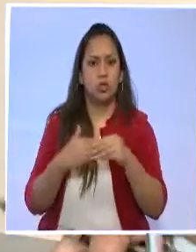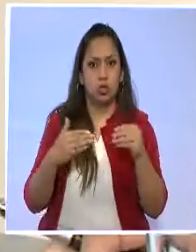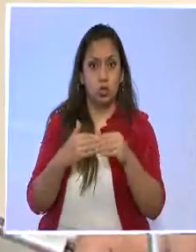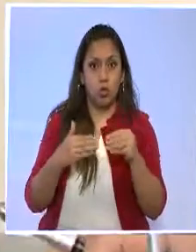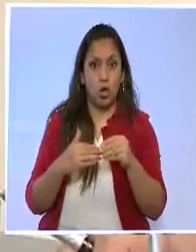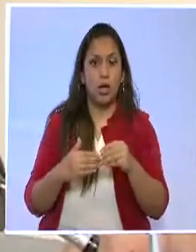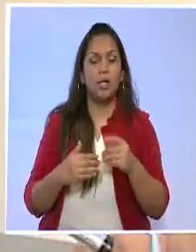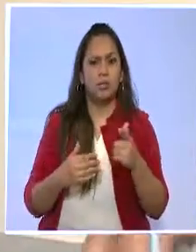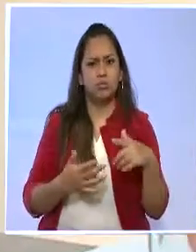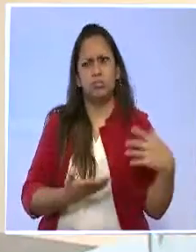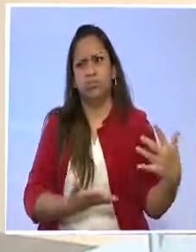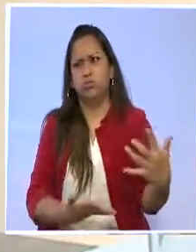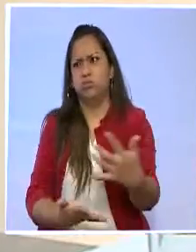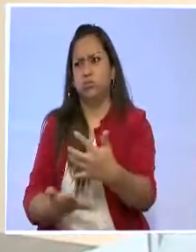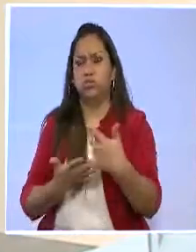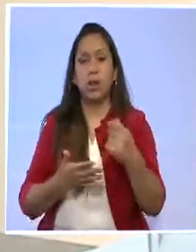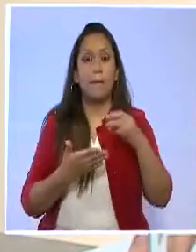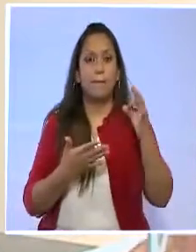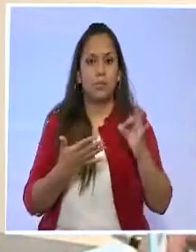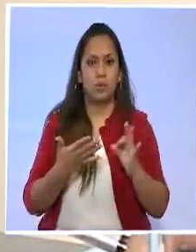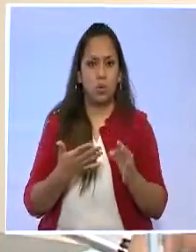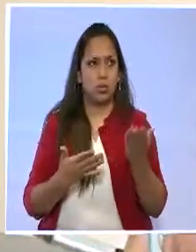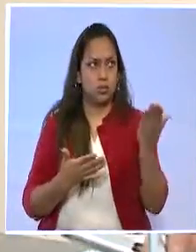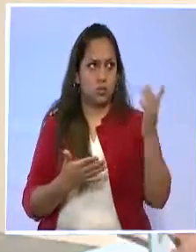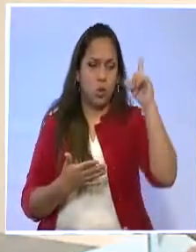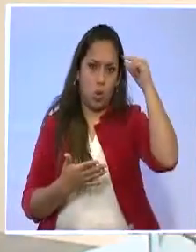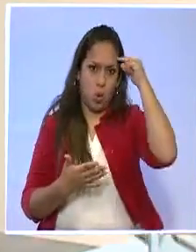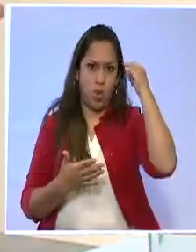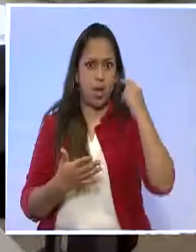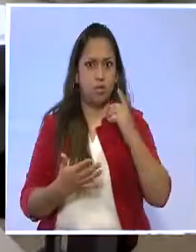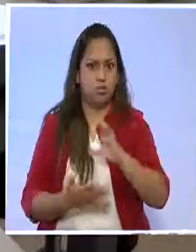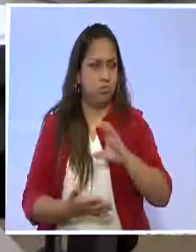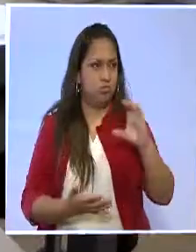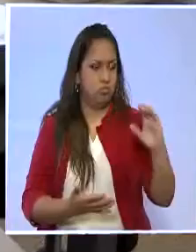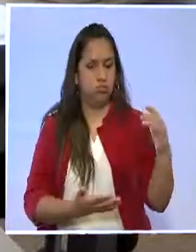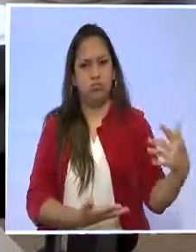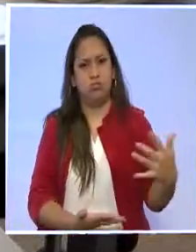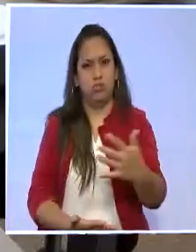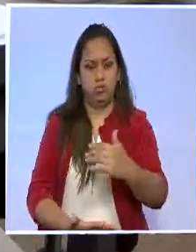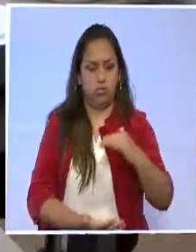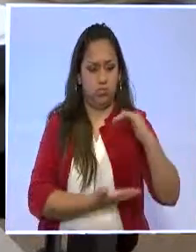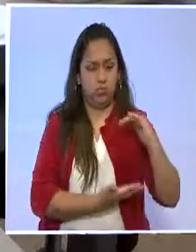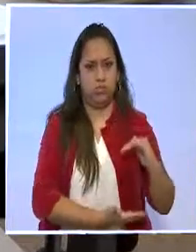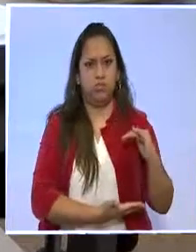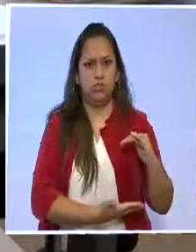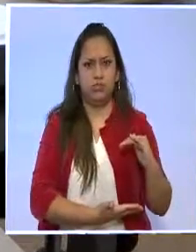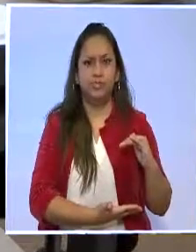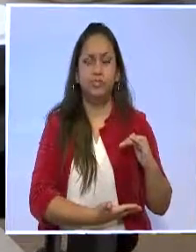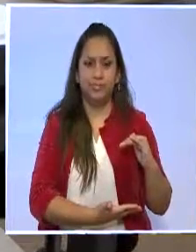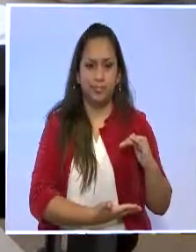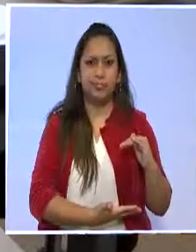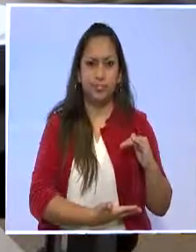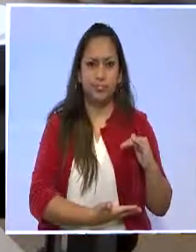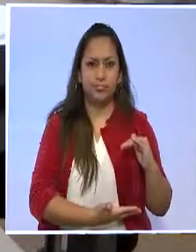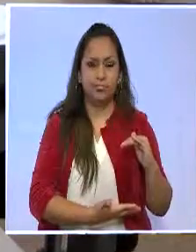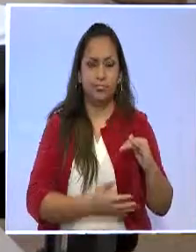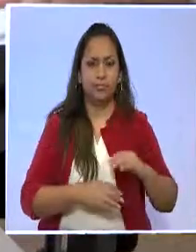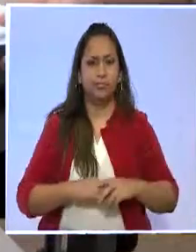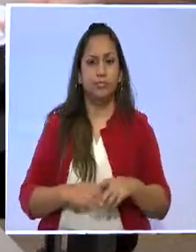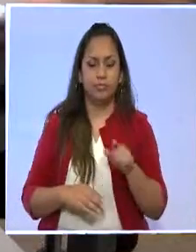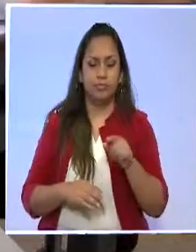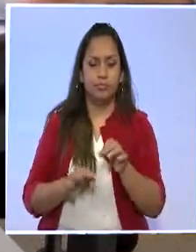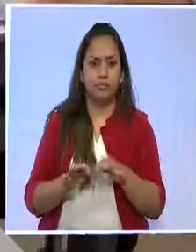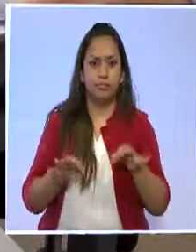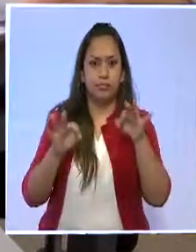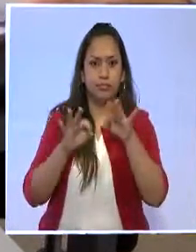perfecto pero que hay más que hay detrás de esto que hay de fondo entonces de eso es lo que me parece importante y en